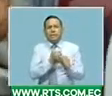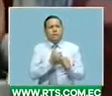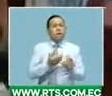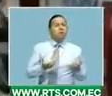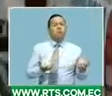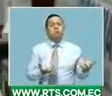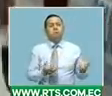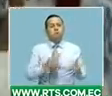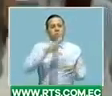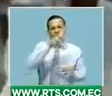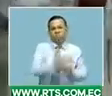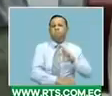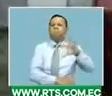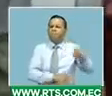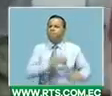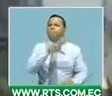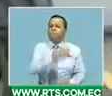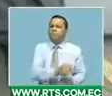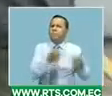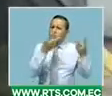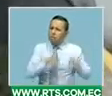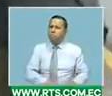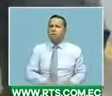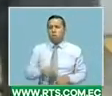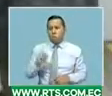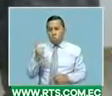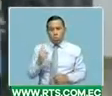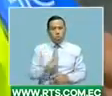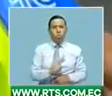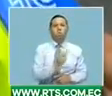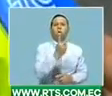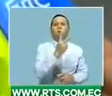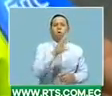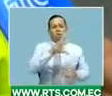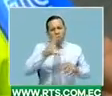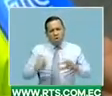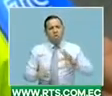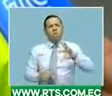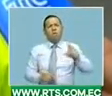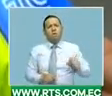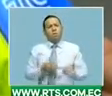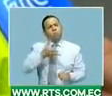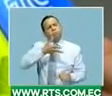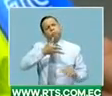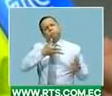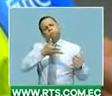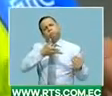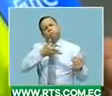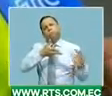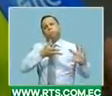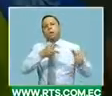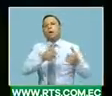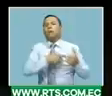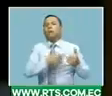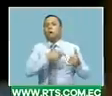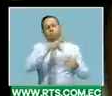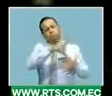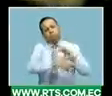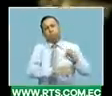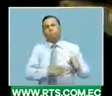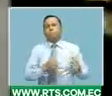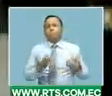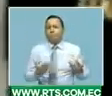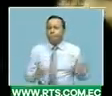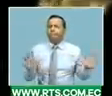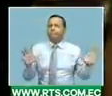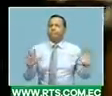ciudadanos y proceden nuevamente a intimidarles, a someterles con armas de fuego y se les sustraen los teléfonos celulares también. Finalmente,